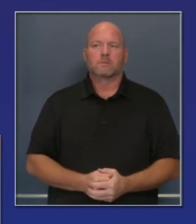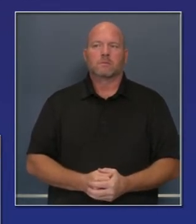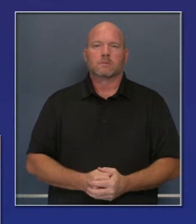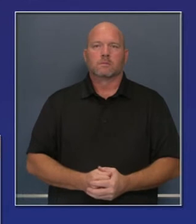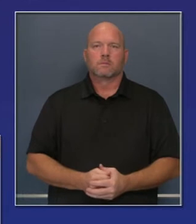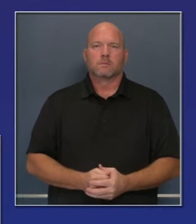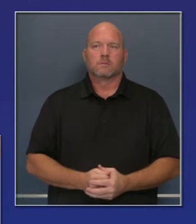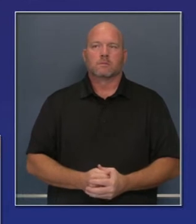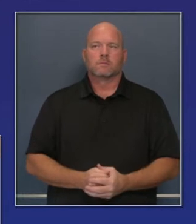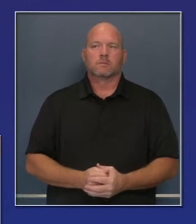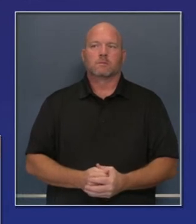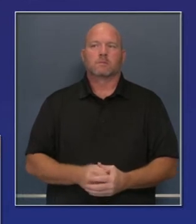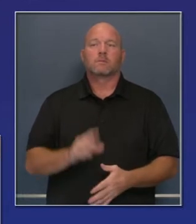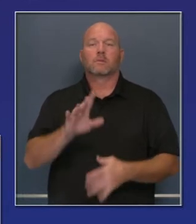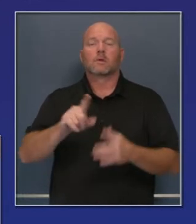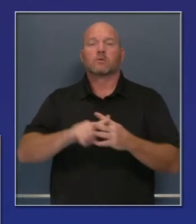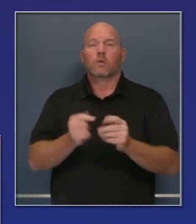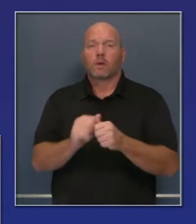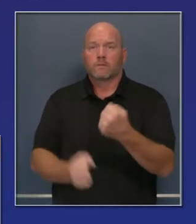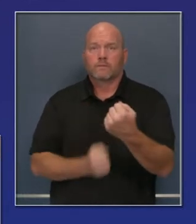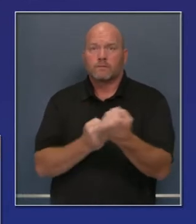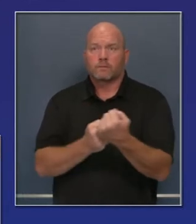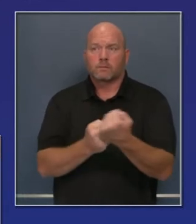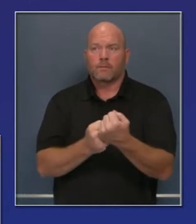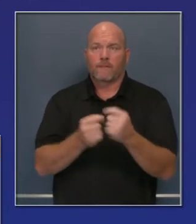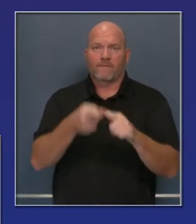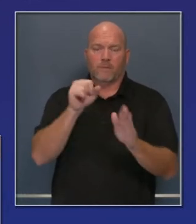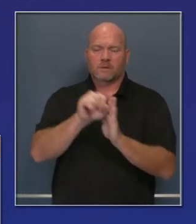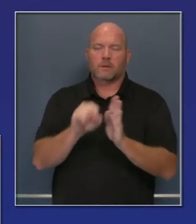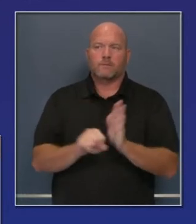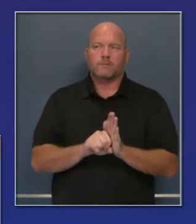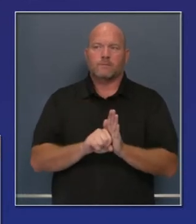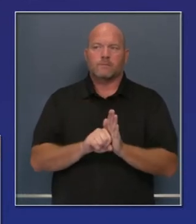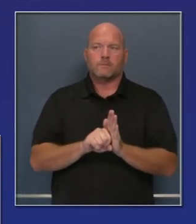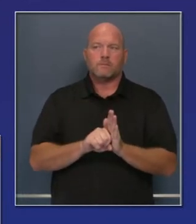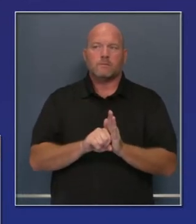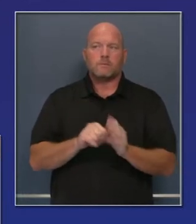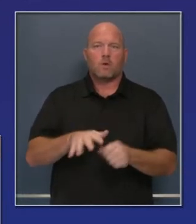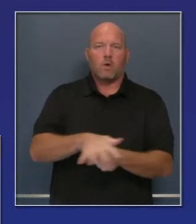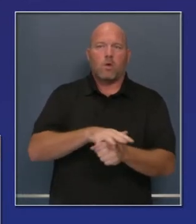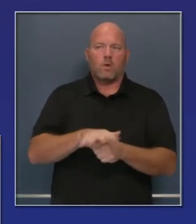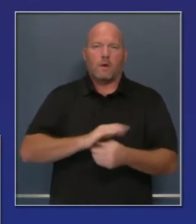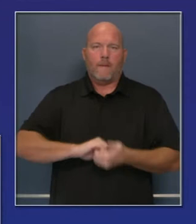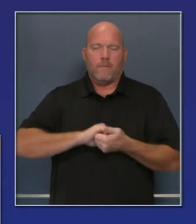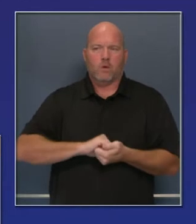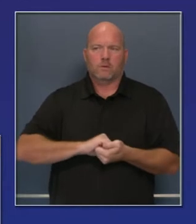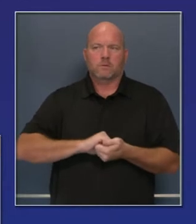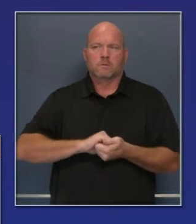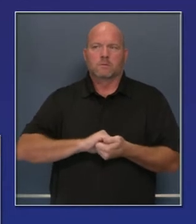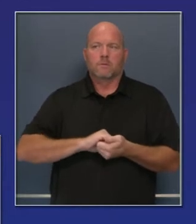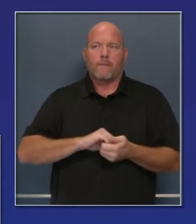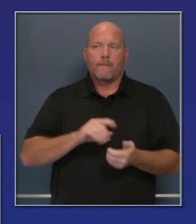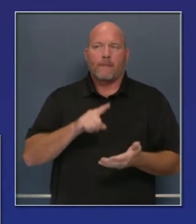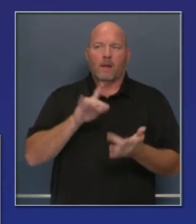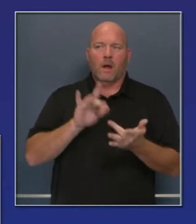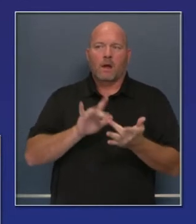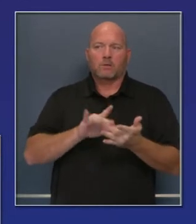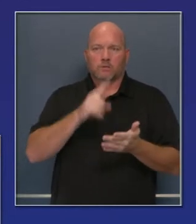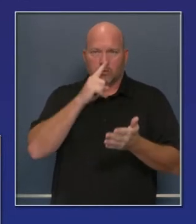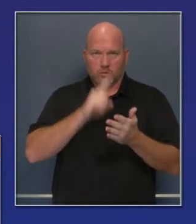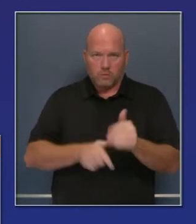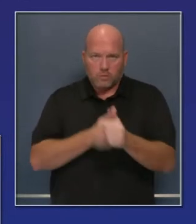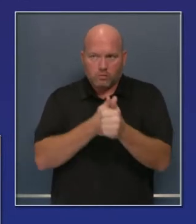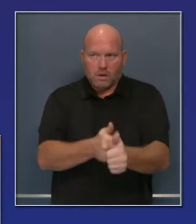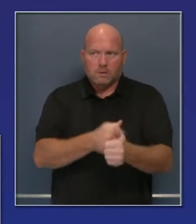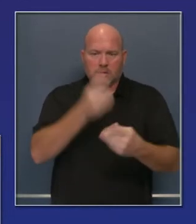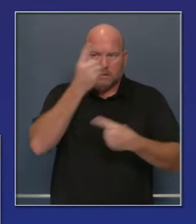realmente comienza con el apoyo de parte del estado con los socios locales. Les quiero recordar que el rastreo de contactos e investigación de